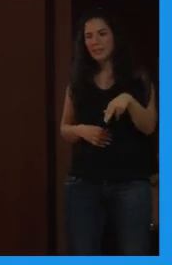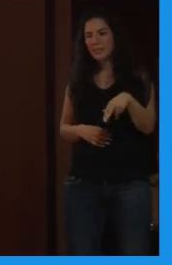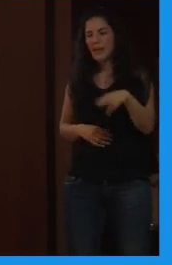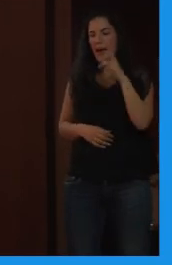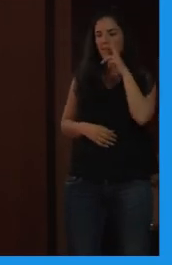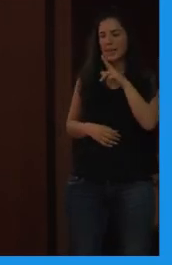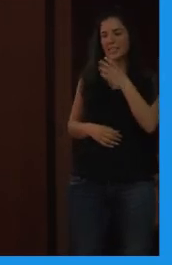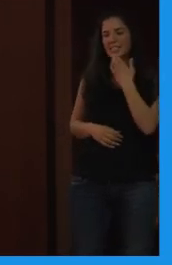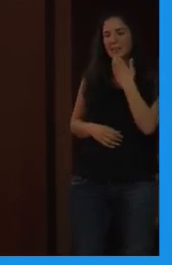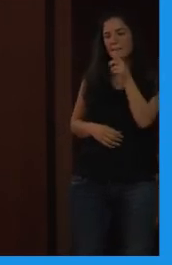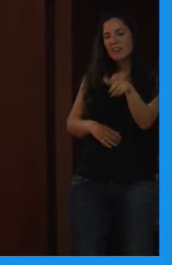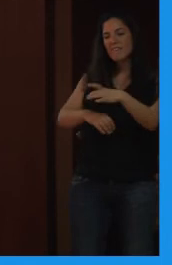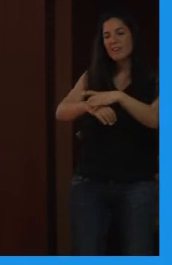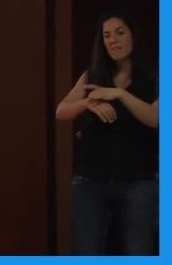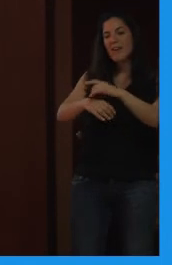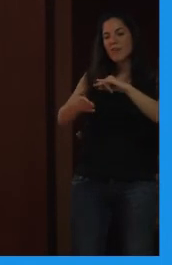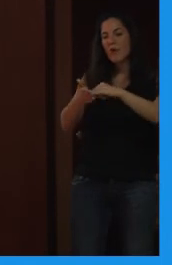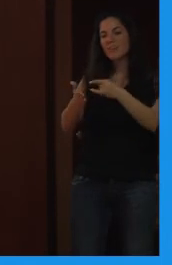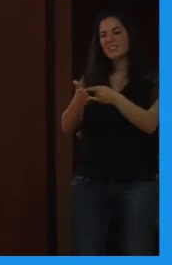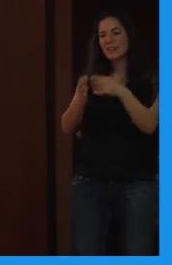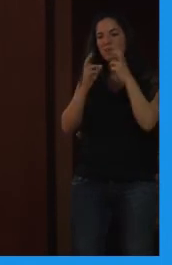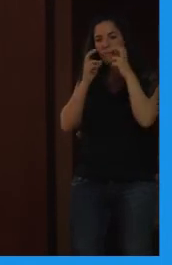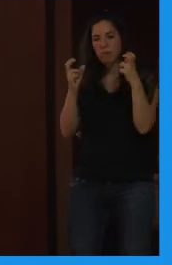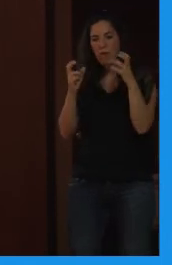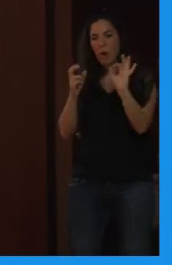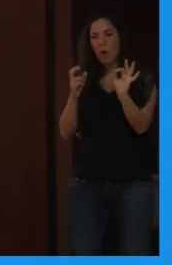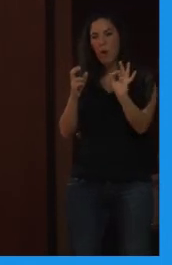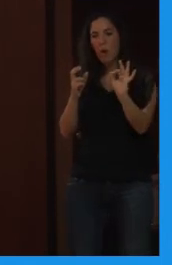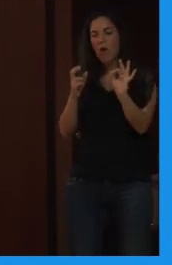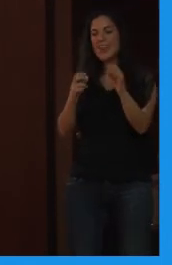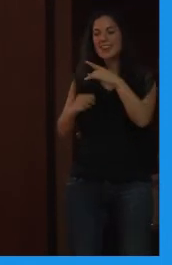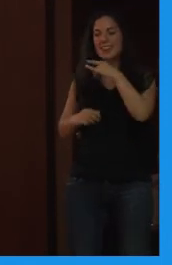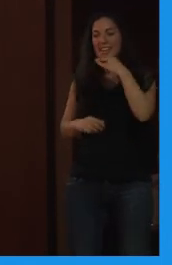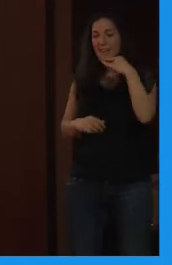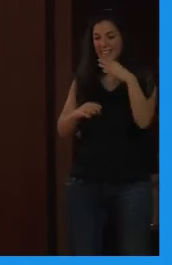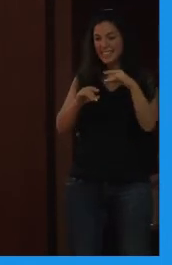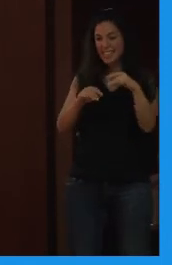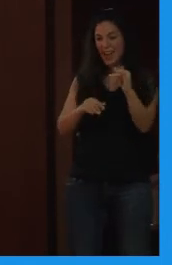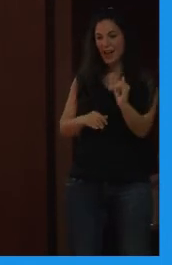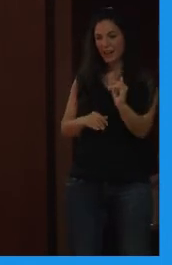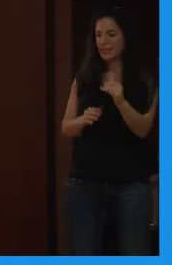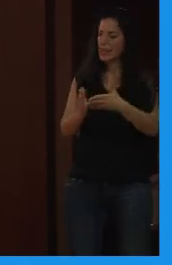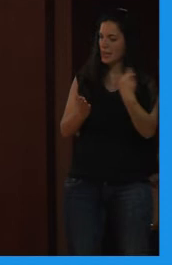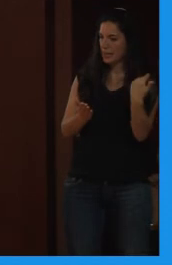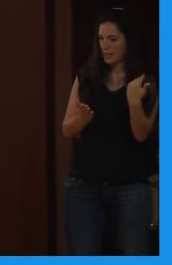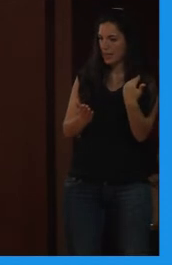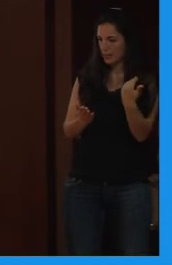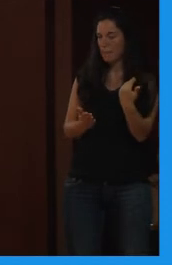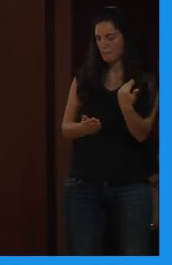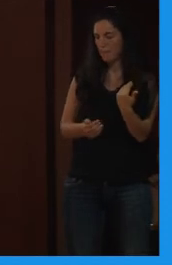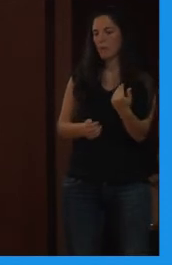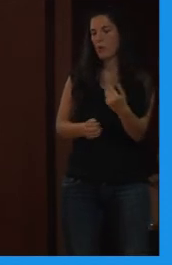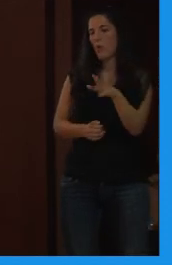ver si la paciente tiene obesidad y diabetes, que son enfermedades muy prevalentes, sobre todo si hay un sobrepeso.